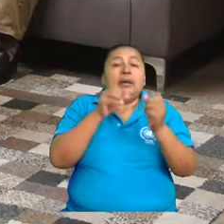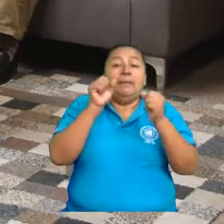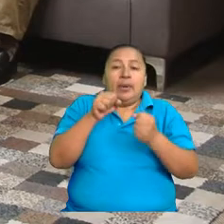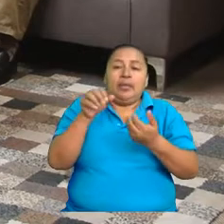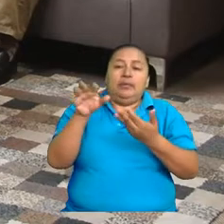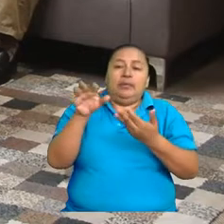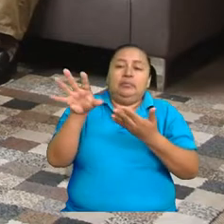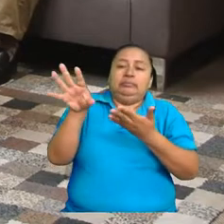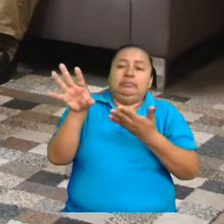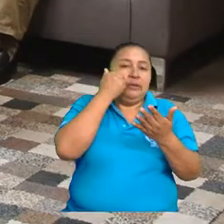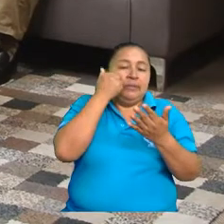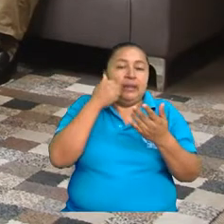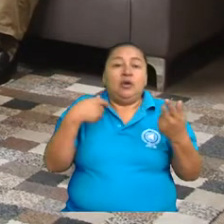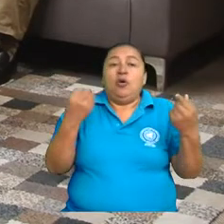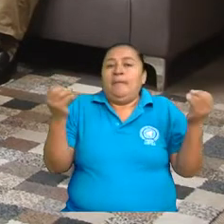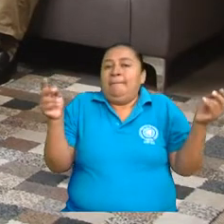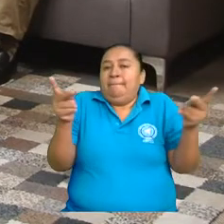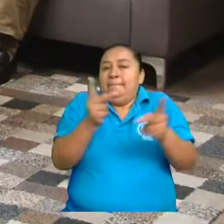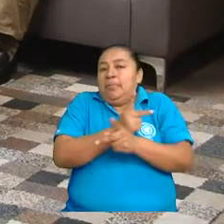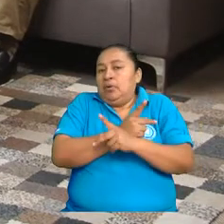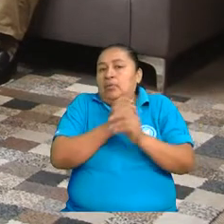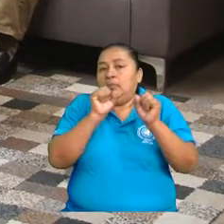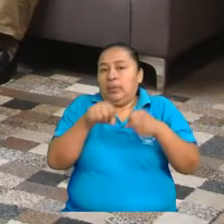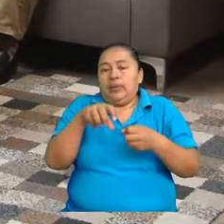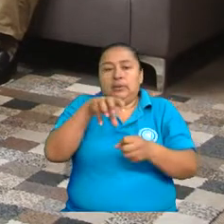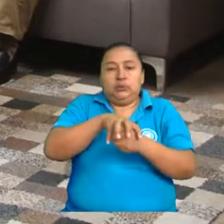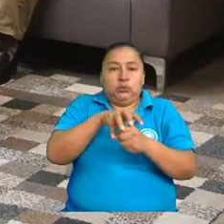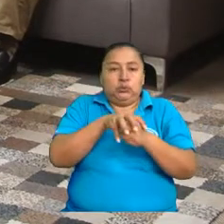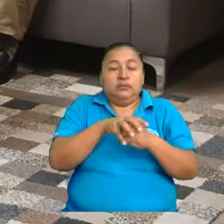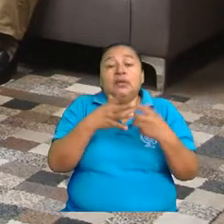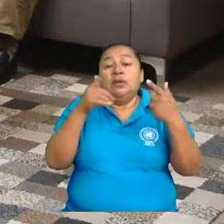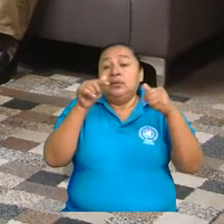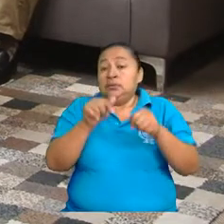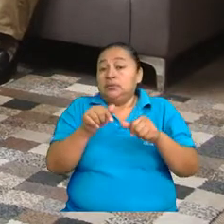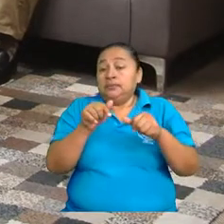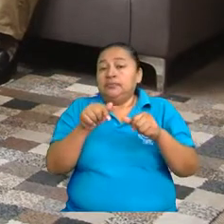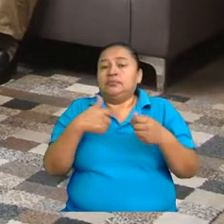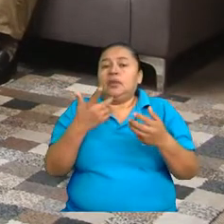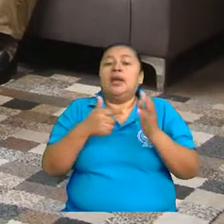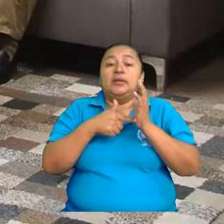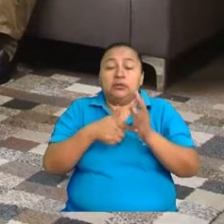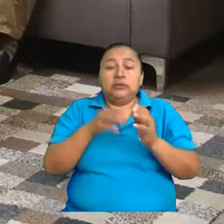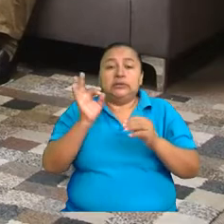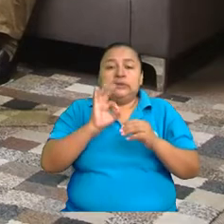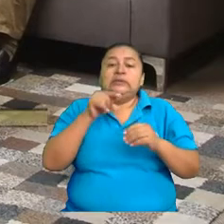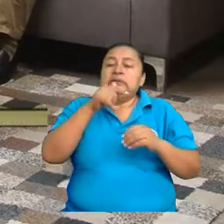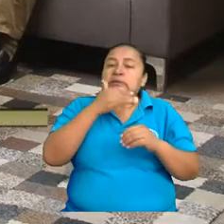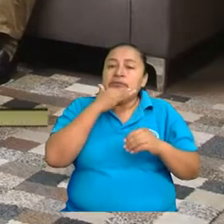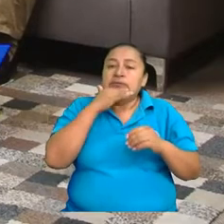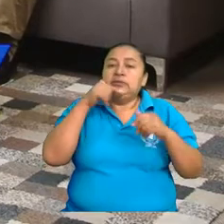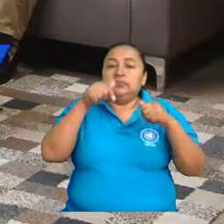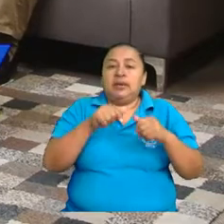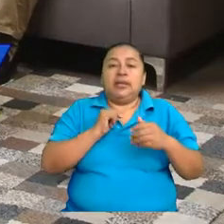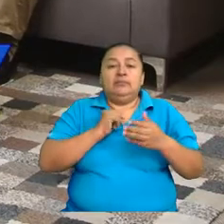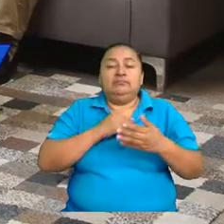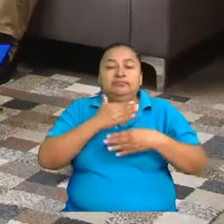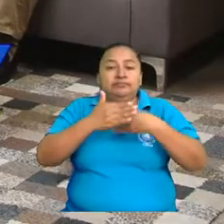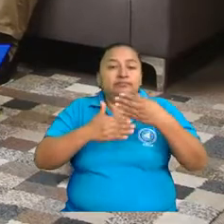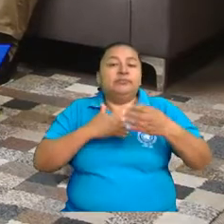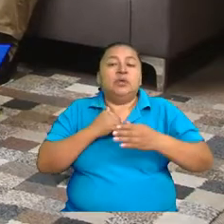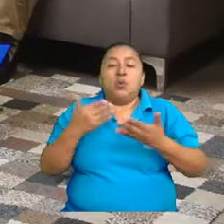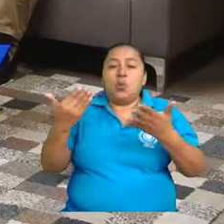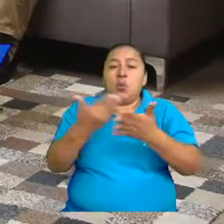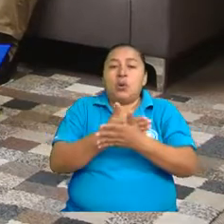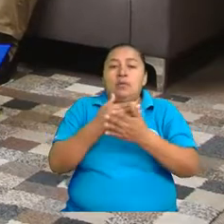enfermedad, la lleve a una complicación grave, ¿no? Y esté en condiciones desfavorables para enfrentar este nuevo